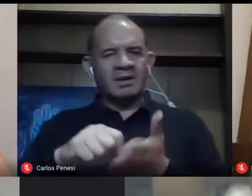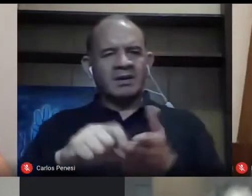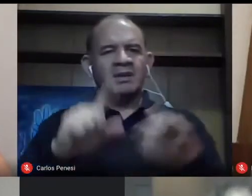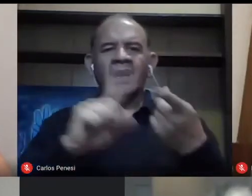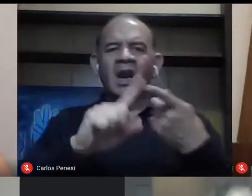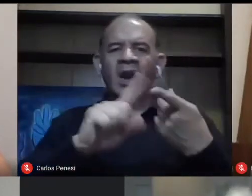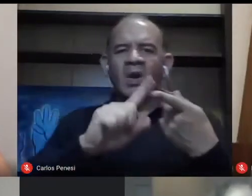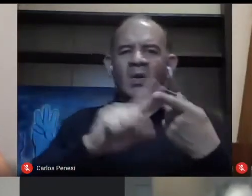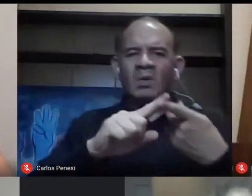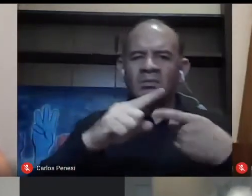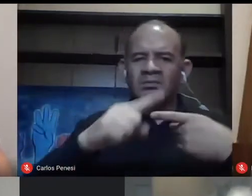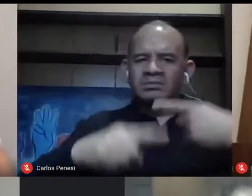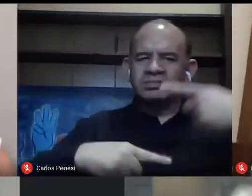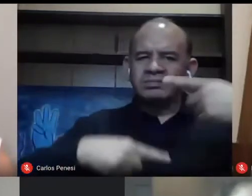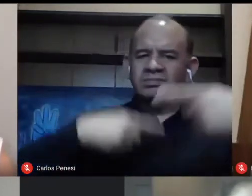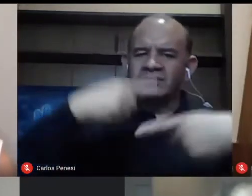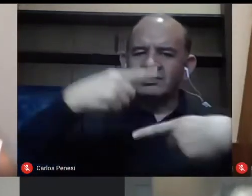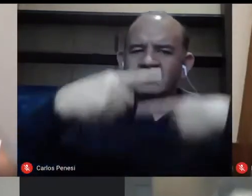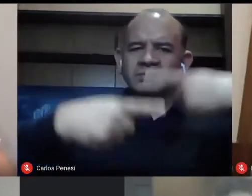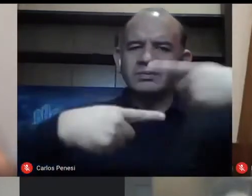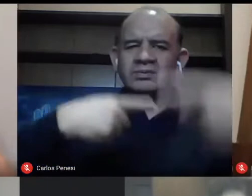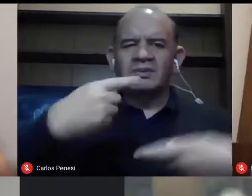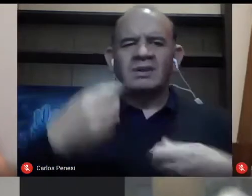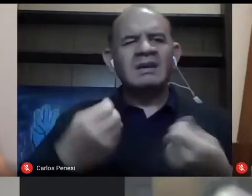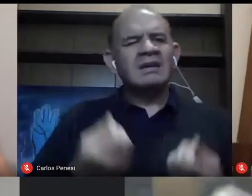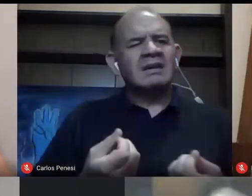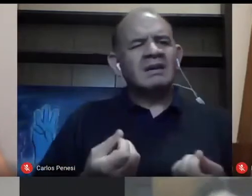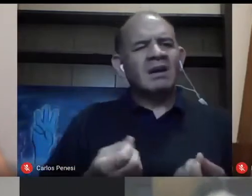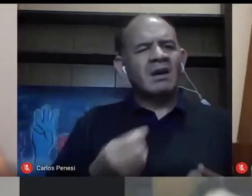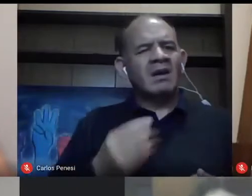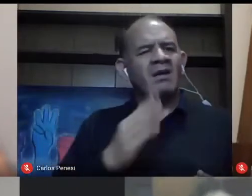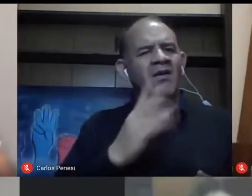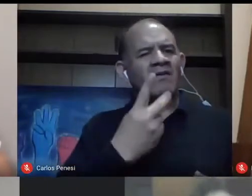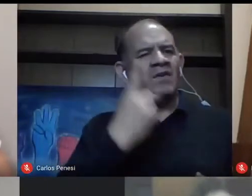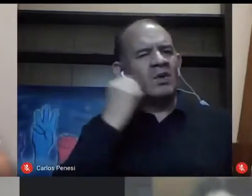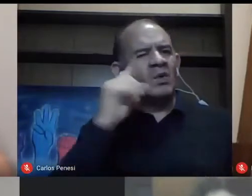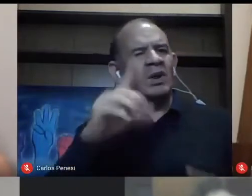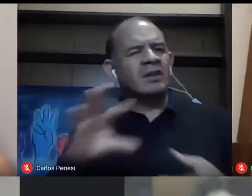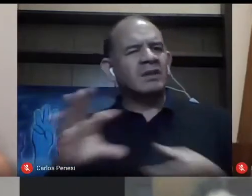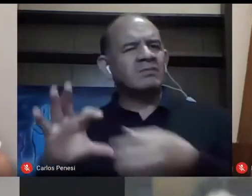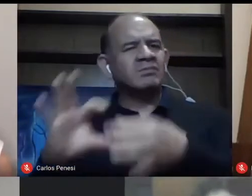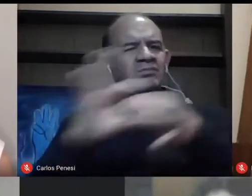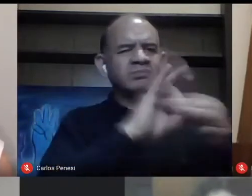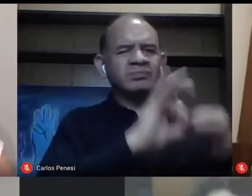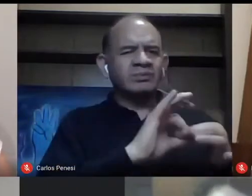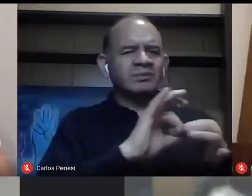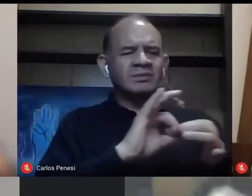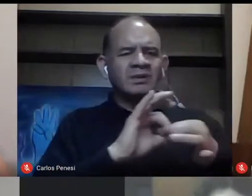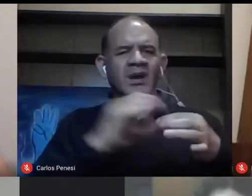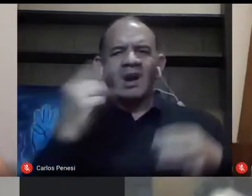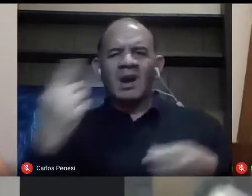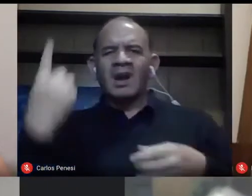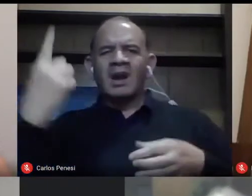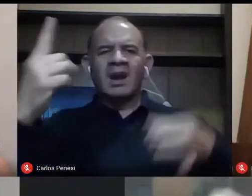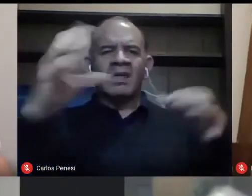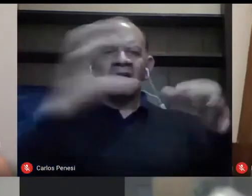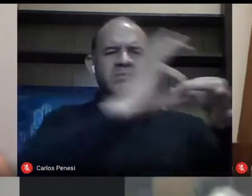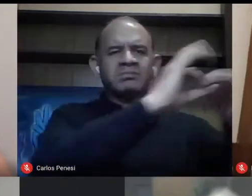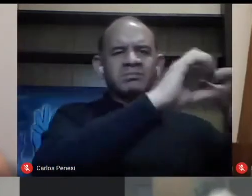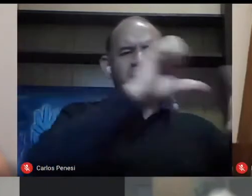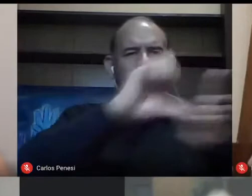es vinculante. ¿Y qué significa que sea vinculante? Que los estados partes tienen la obligación